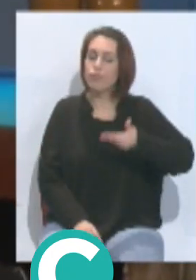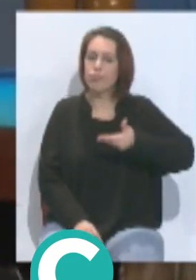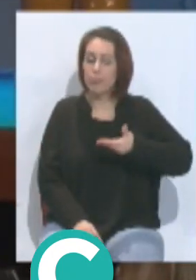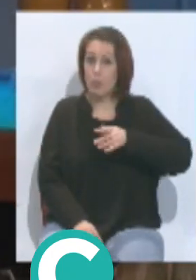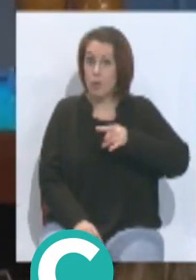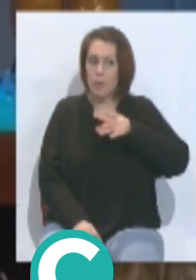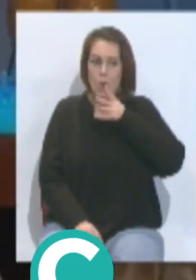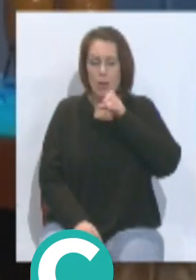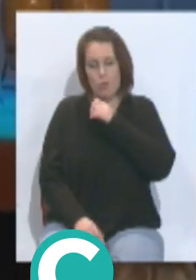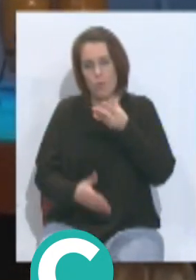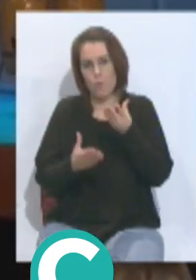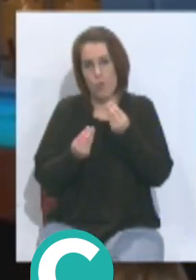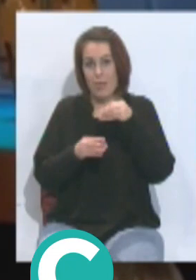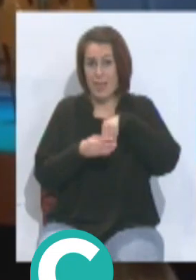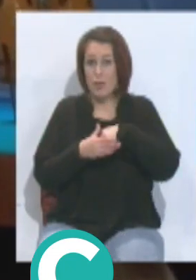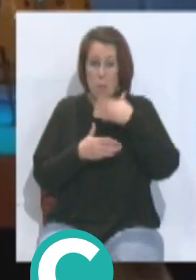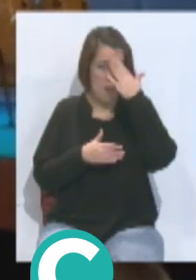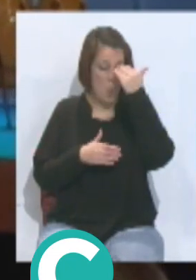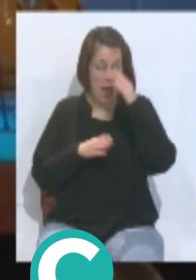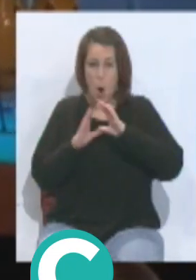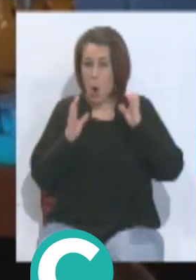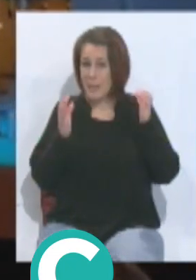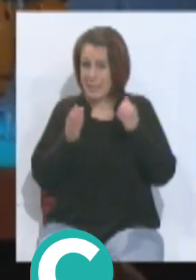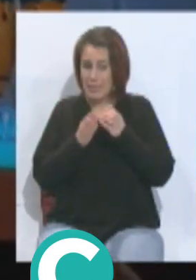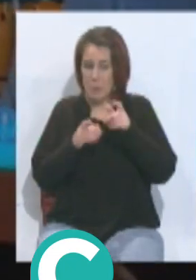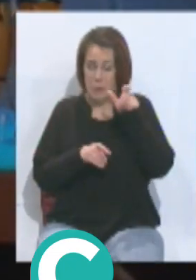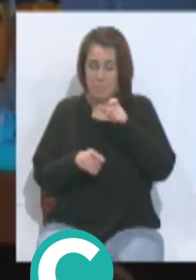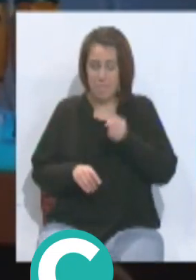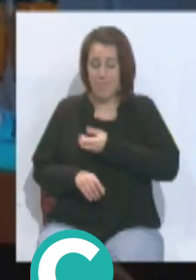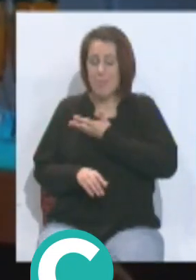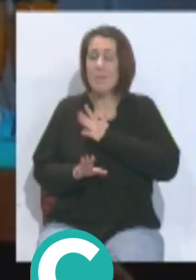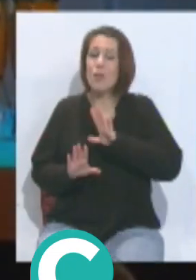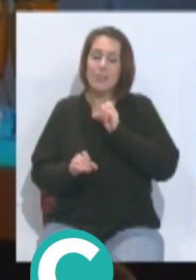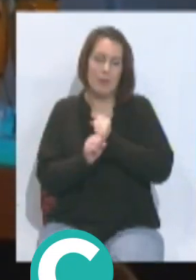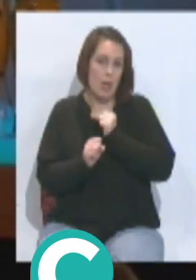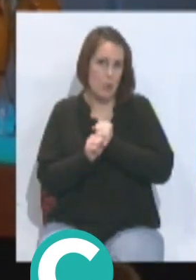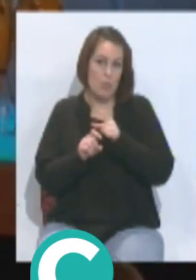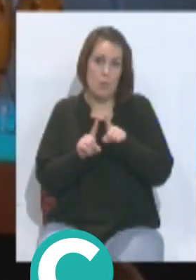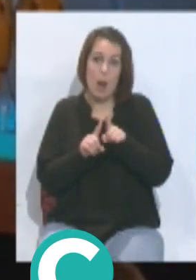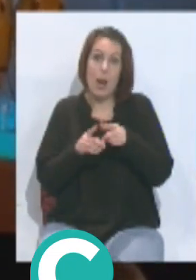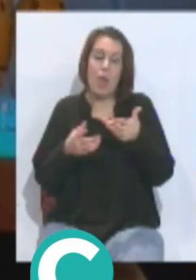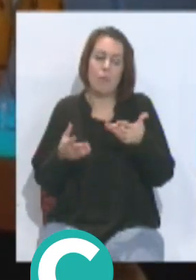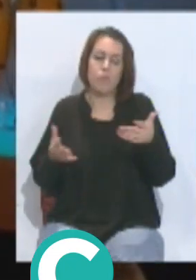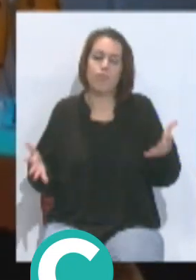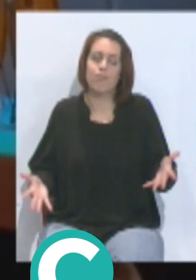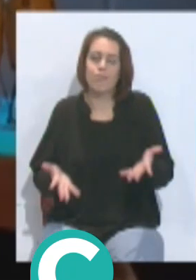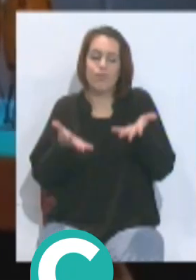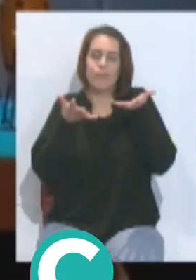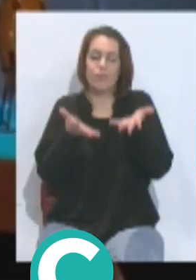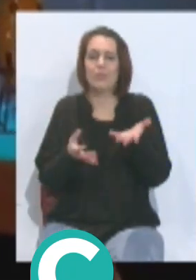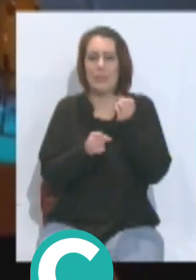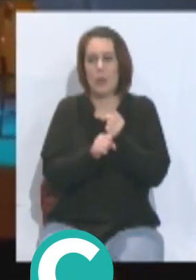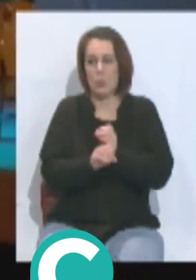muchas de sus coplas desde luego forman parte de la memoria colectiva del aficionado, pero su trabajo, bueno, pues engrandecer aún más su obra.